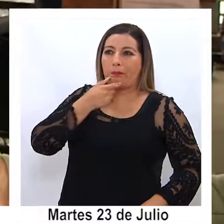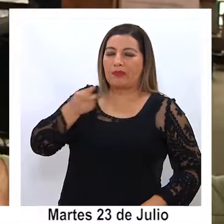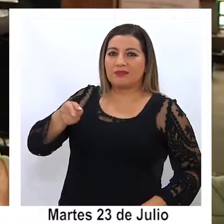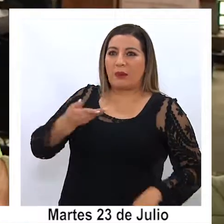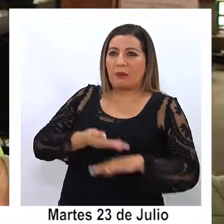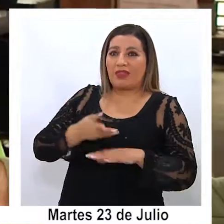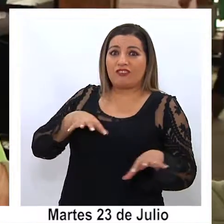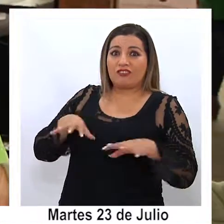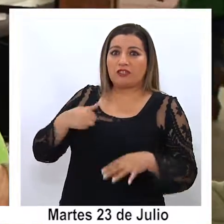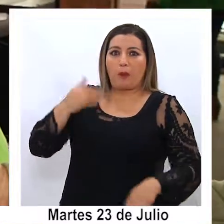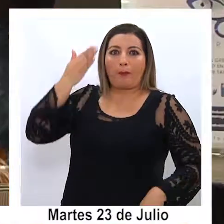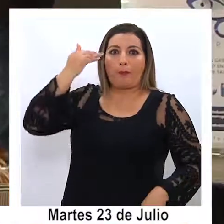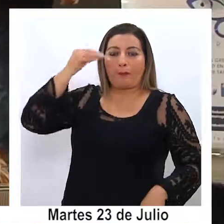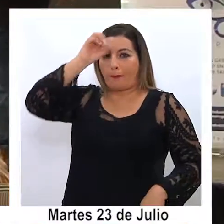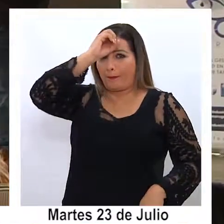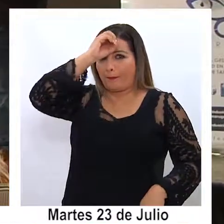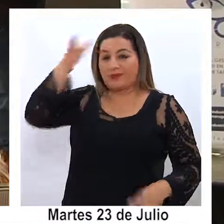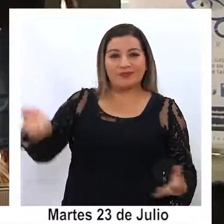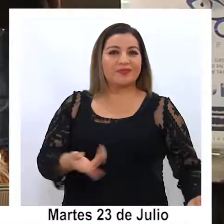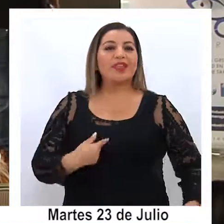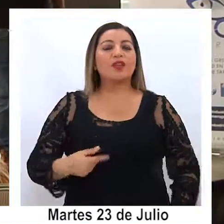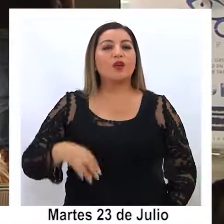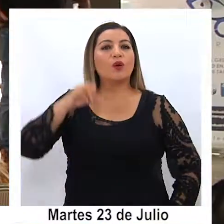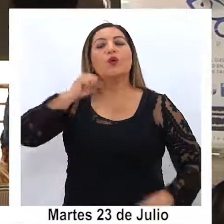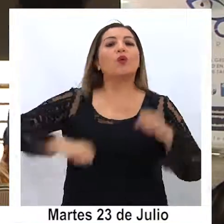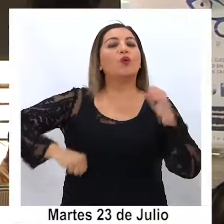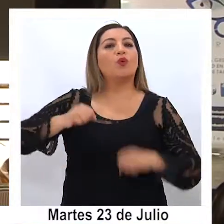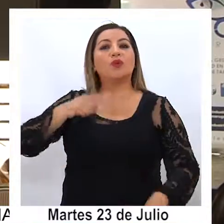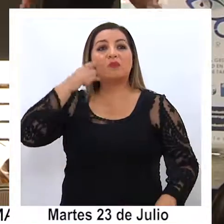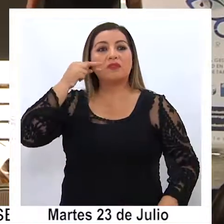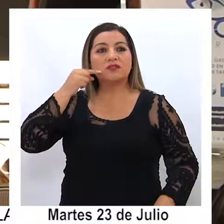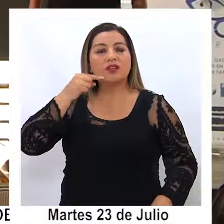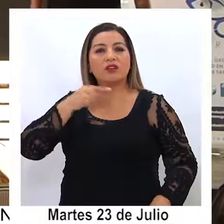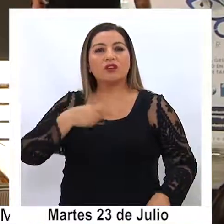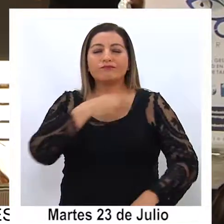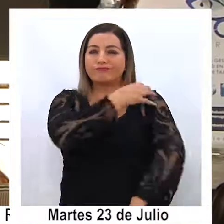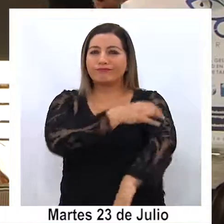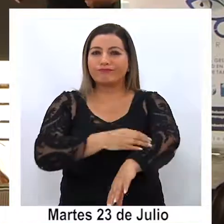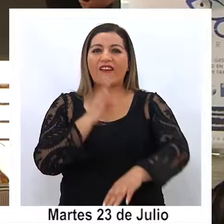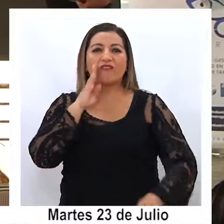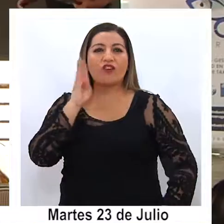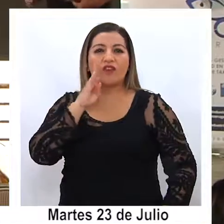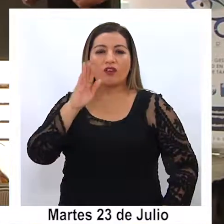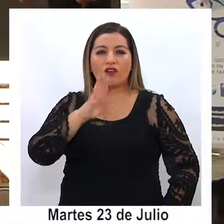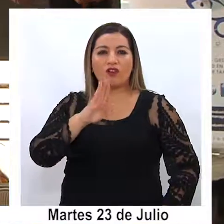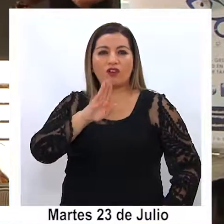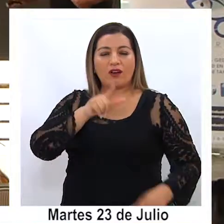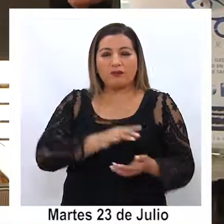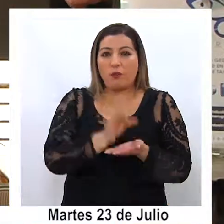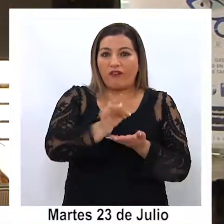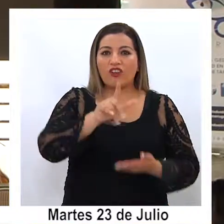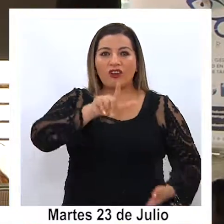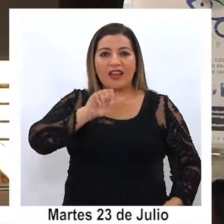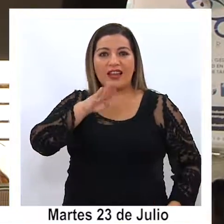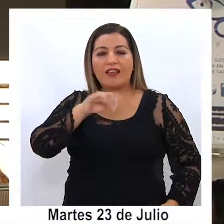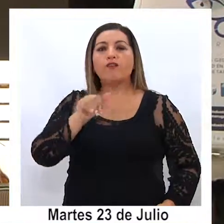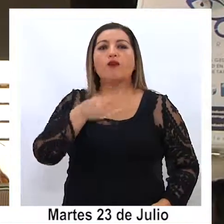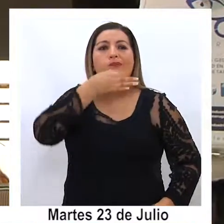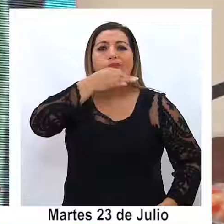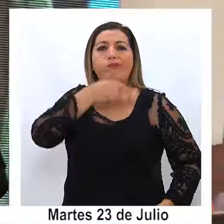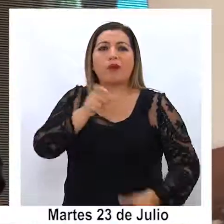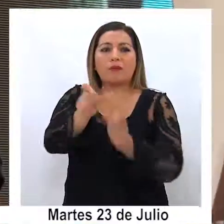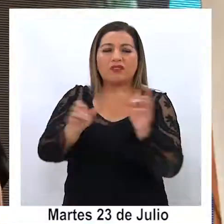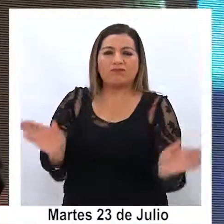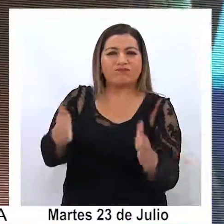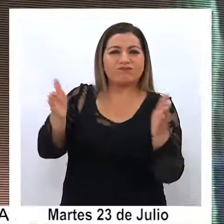me pedían cosas y no sabía qué ofrecerles. Un empresario pesquero del EBU, región del Bio Bio, dictó una charla para motivar a